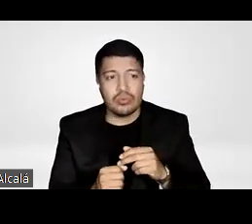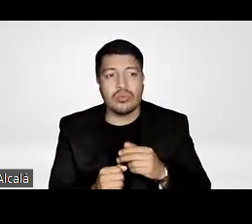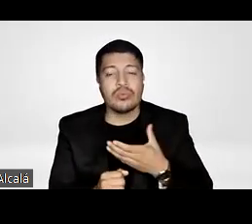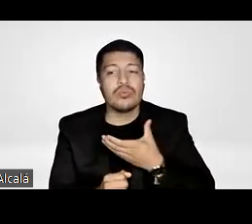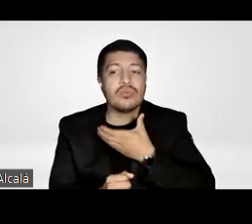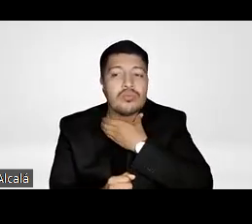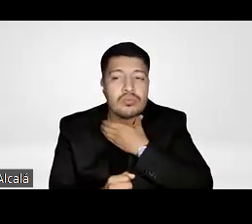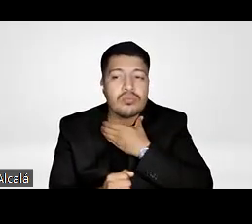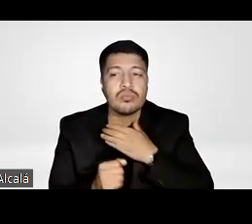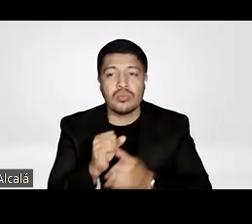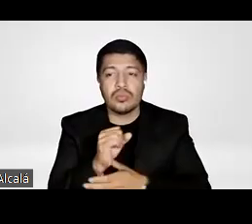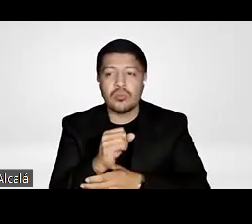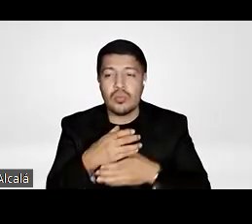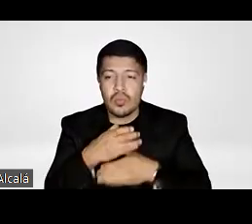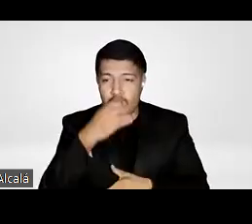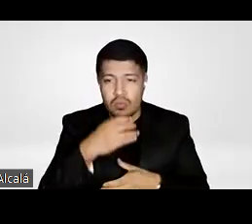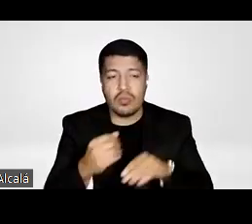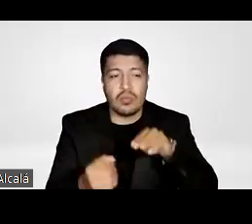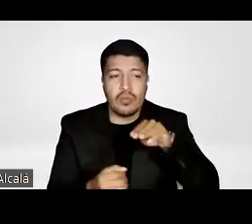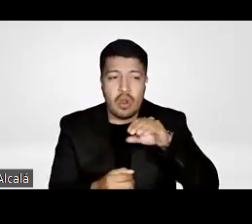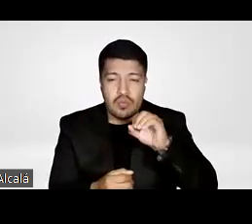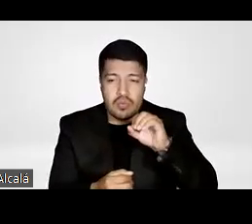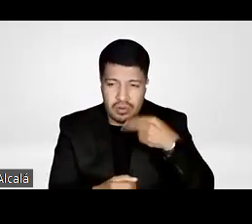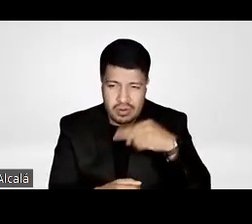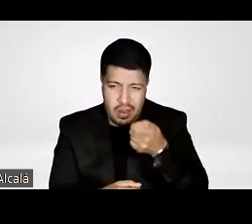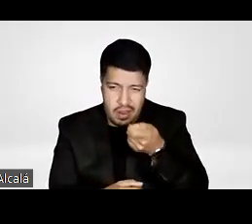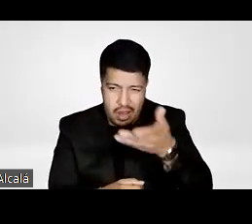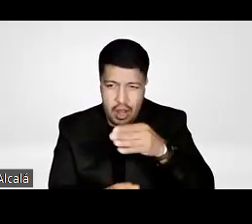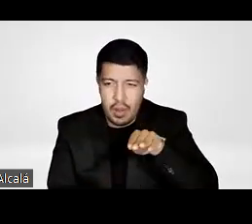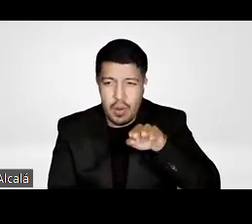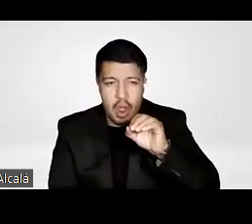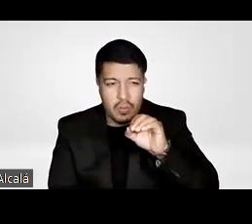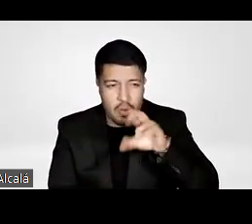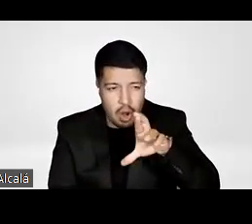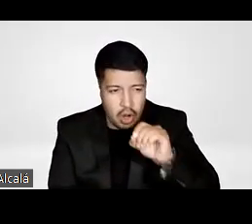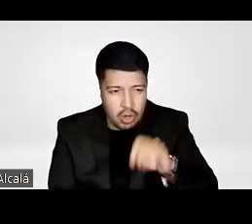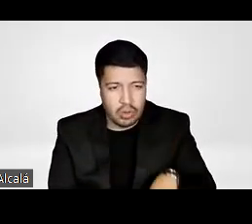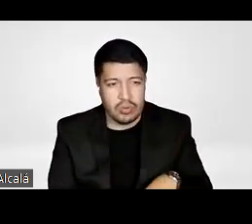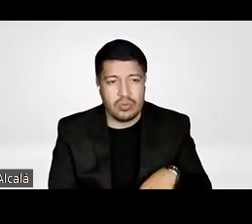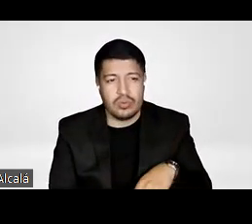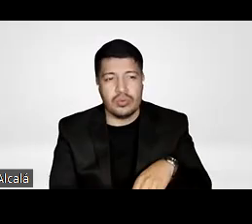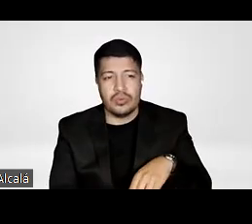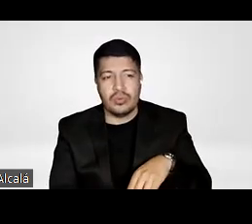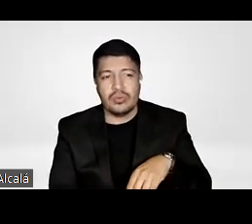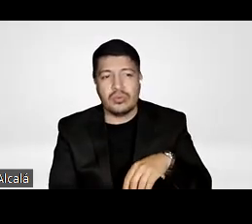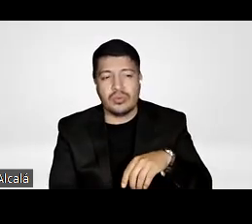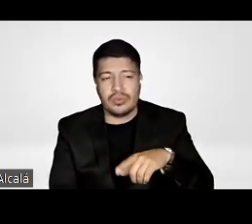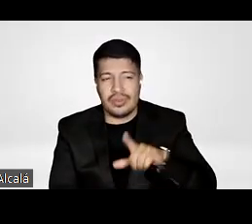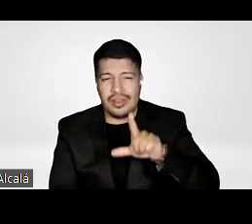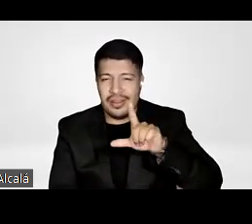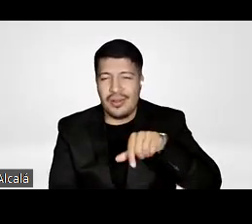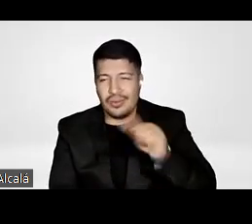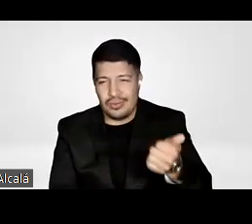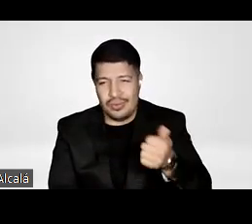el laberíntico extensor y el galante. Estos reflejos aunados a los que dije antes de la marcha, de la